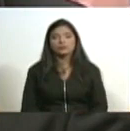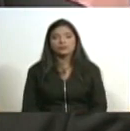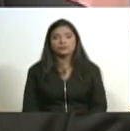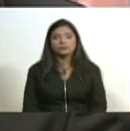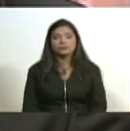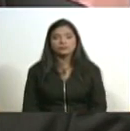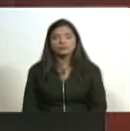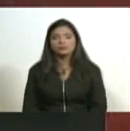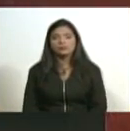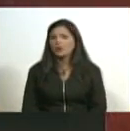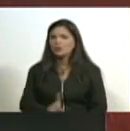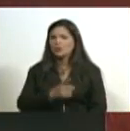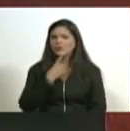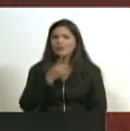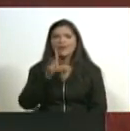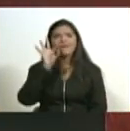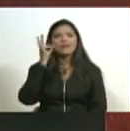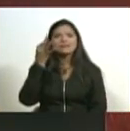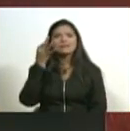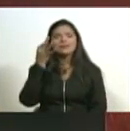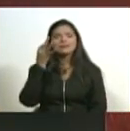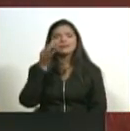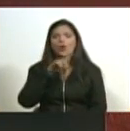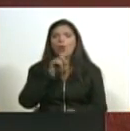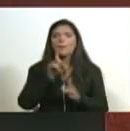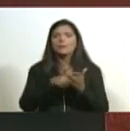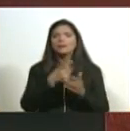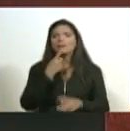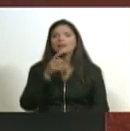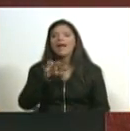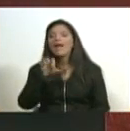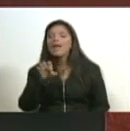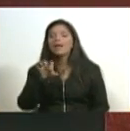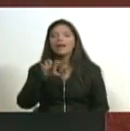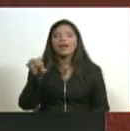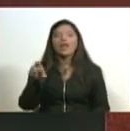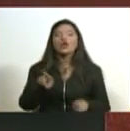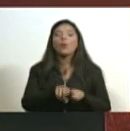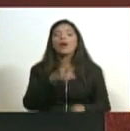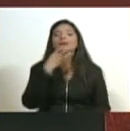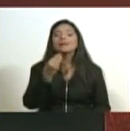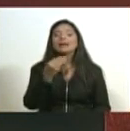No se dice así todo en francés. Termina con la E. Como todo en italiano,